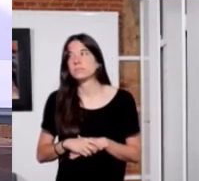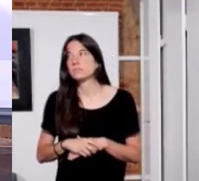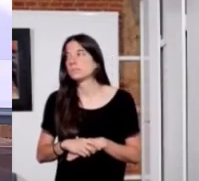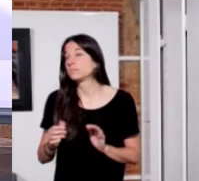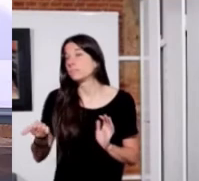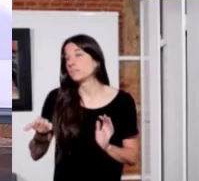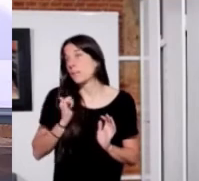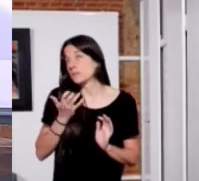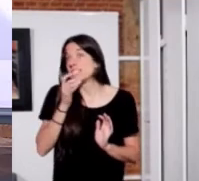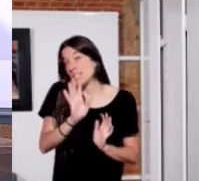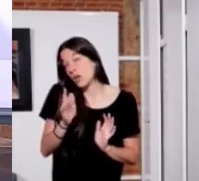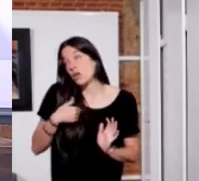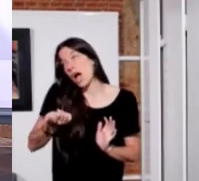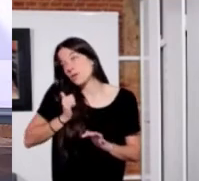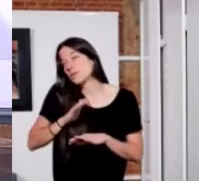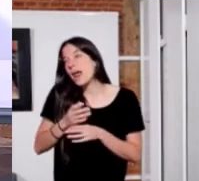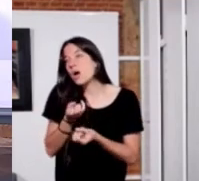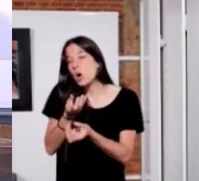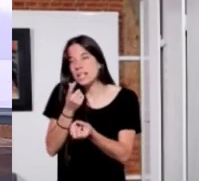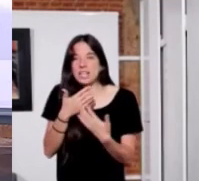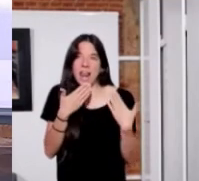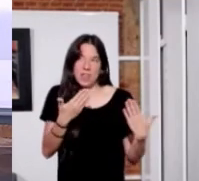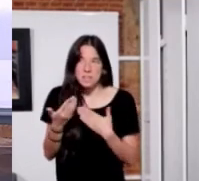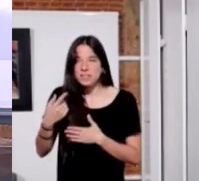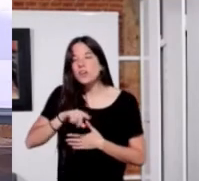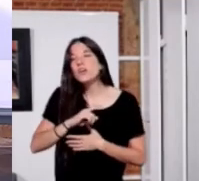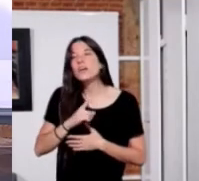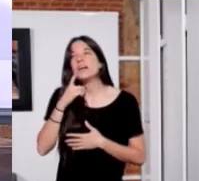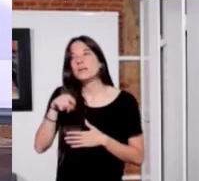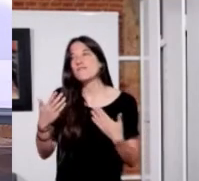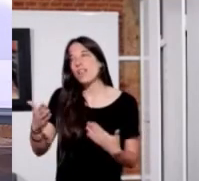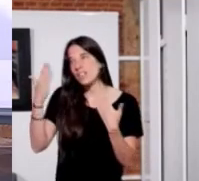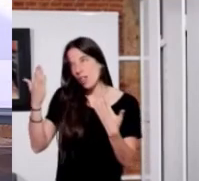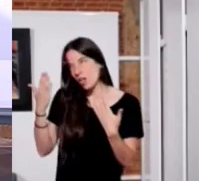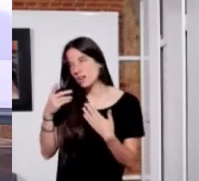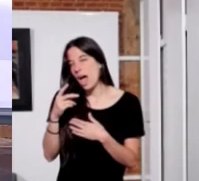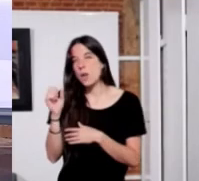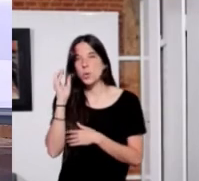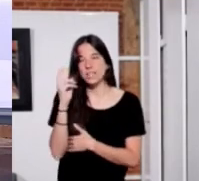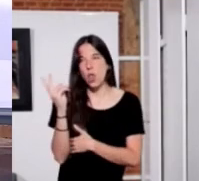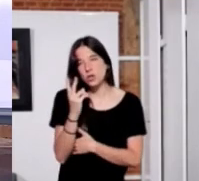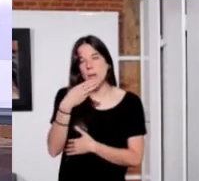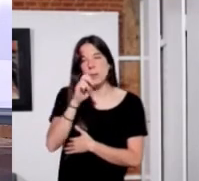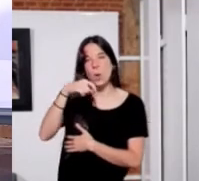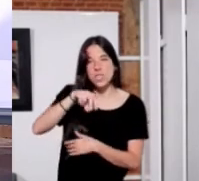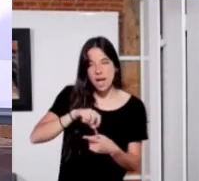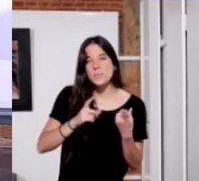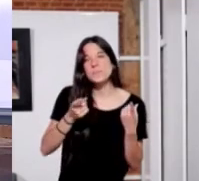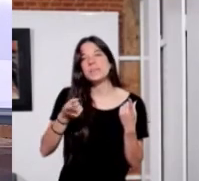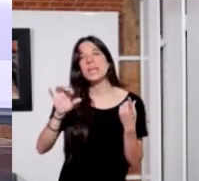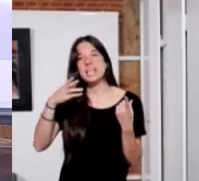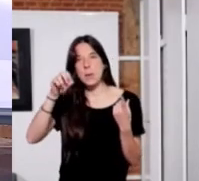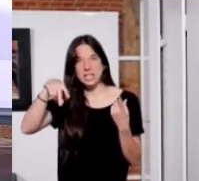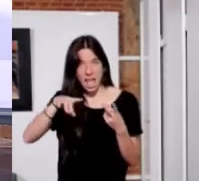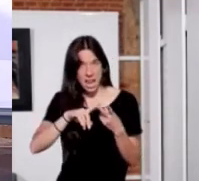Aprovecho, si no, para trasladaros el agradecimiento, la felicitación a ambos ponentes, a Begoña y a